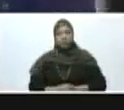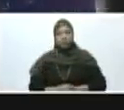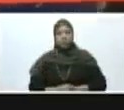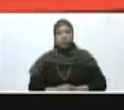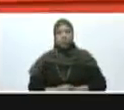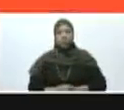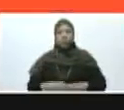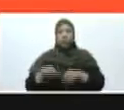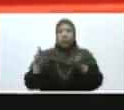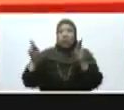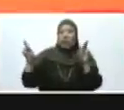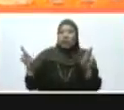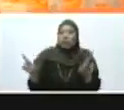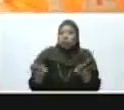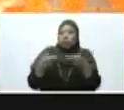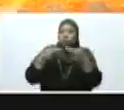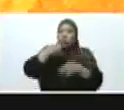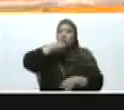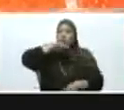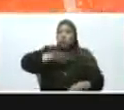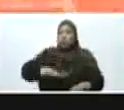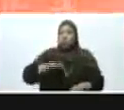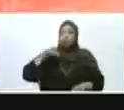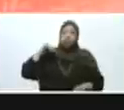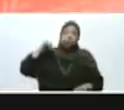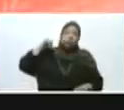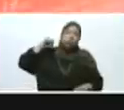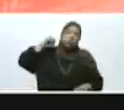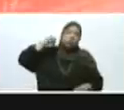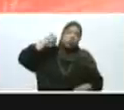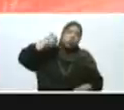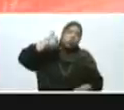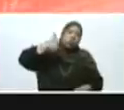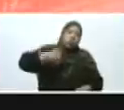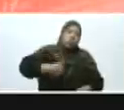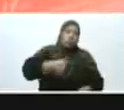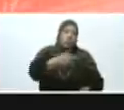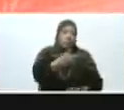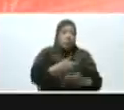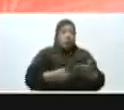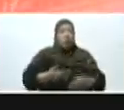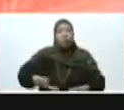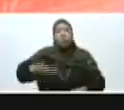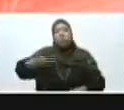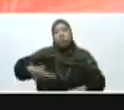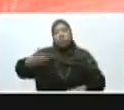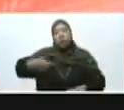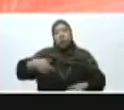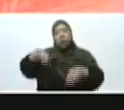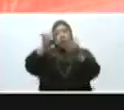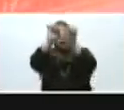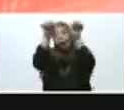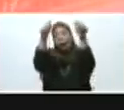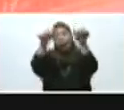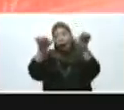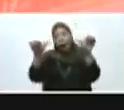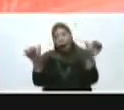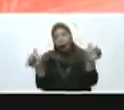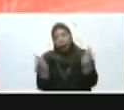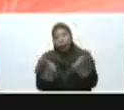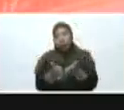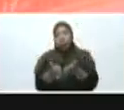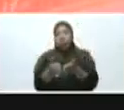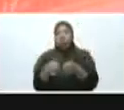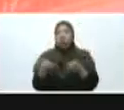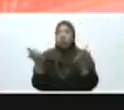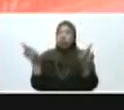que resume la historia de estos años. Este regalo que es una obra de arte y que